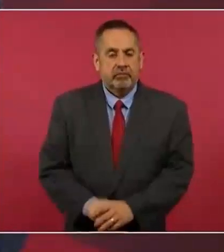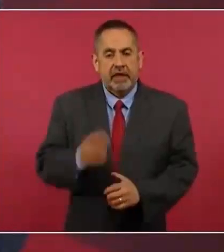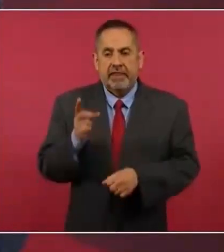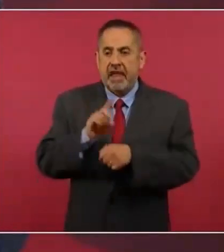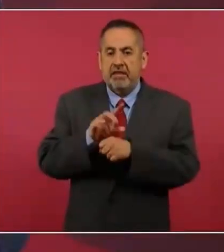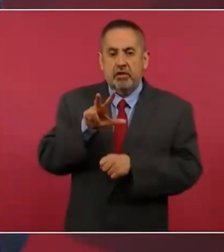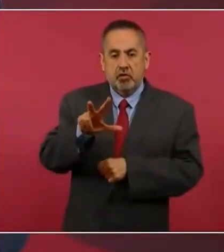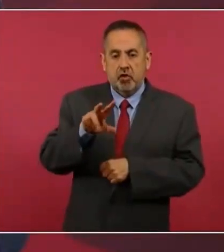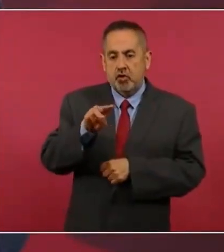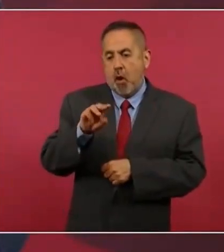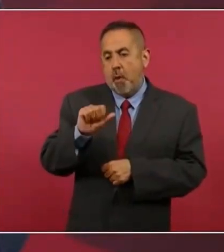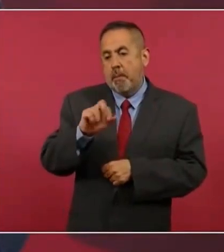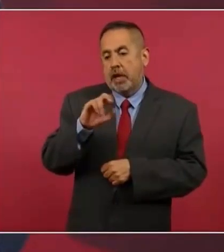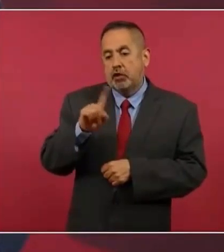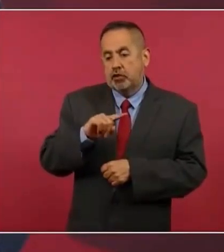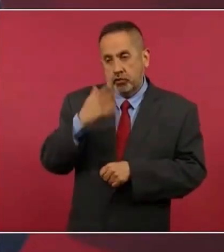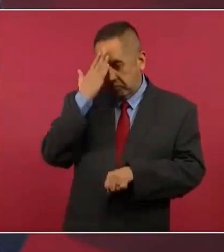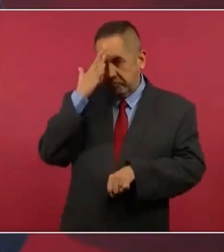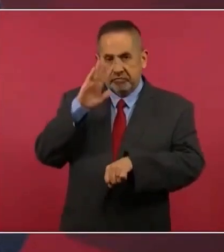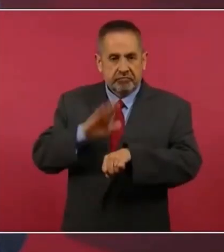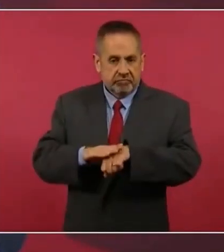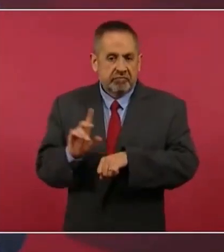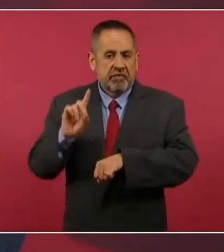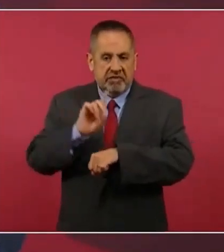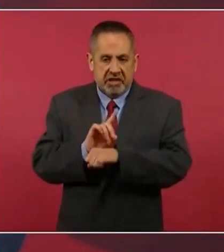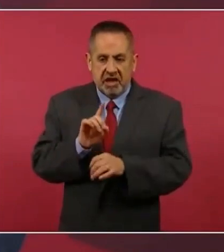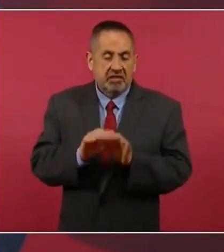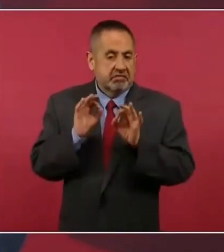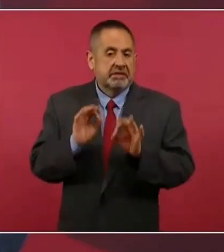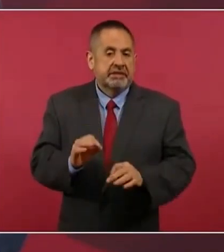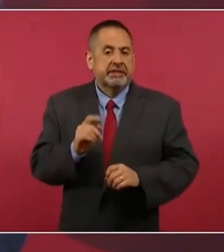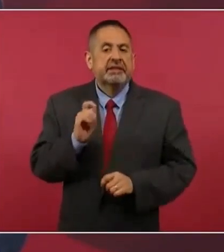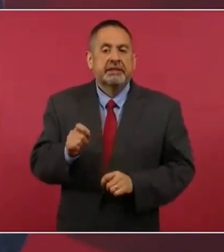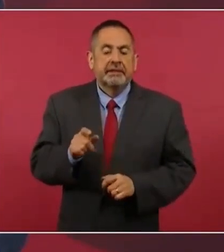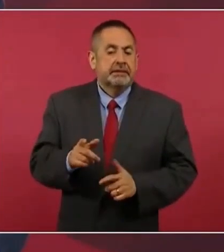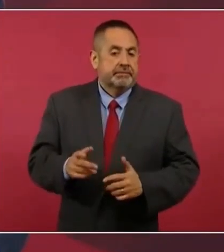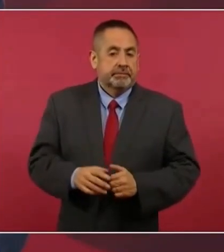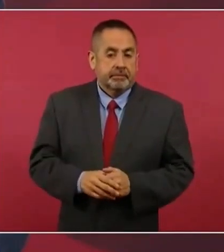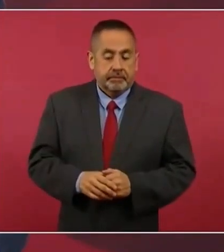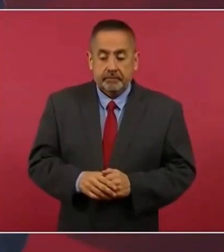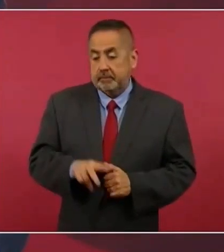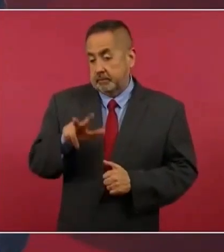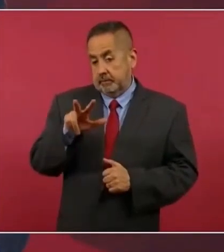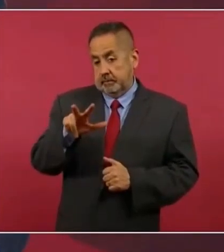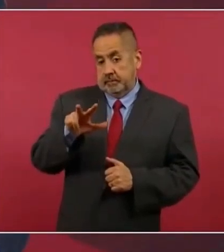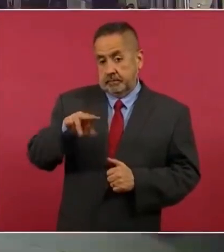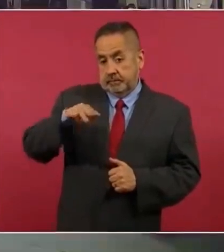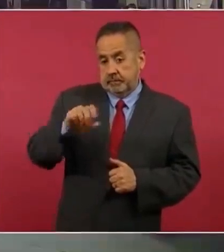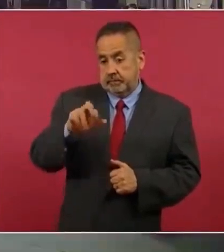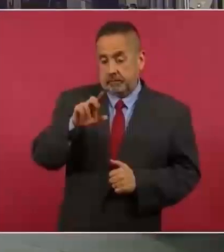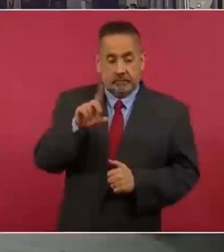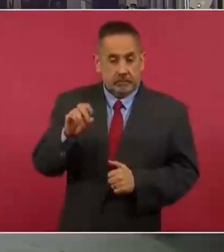conmemorarlo. El día 18 de marzo.